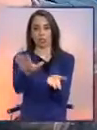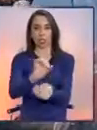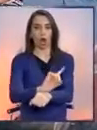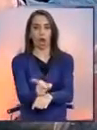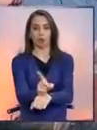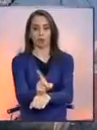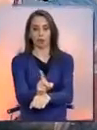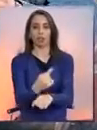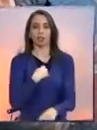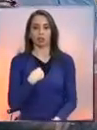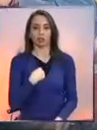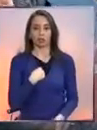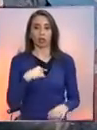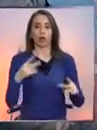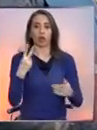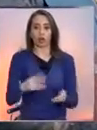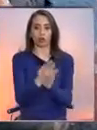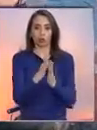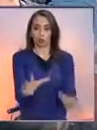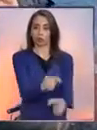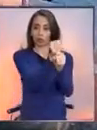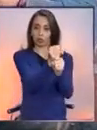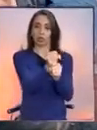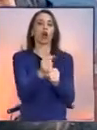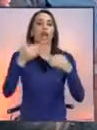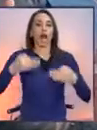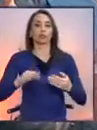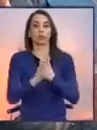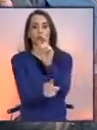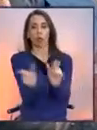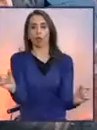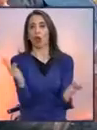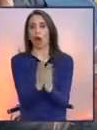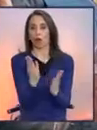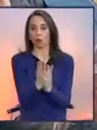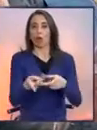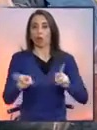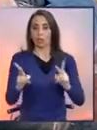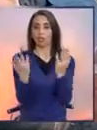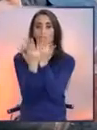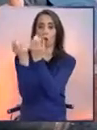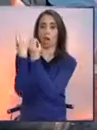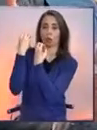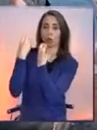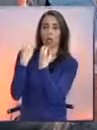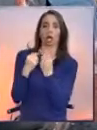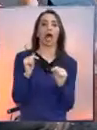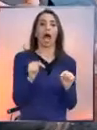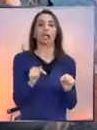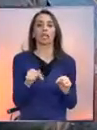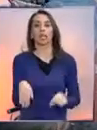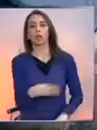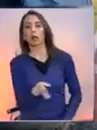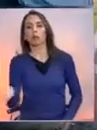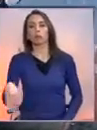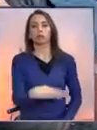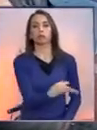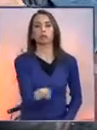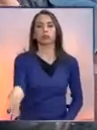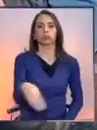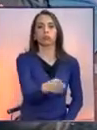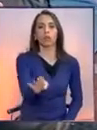inmediata. Yo como sostenedor tengo que garantizarle a todos los alumnos su derecho a poder educarse. Aquí había un zigzagueo constante, también han